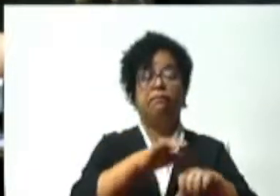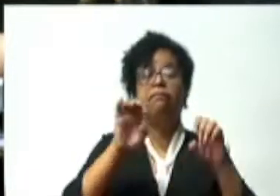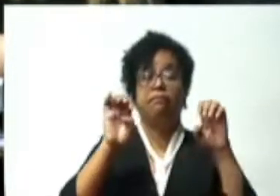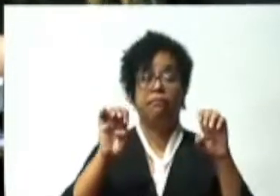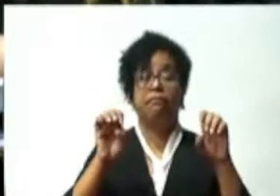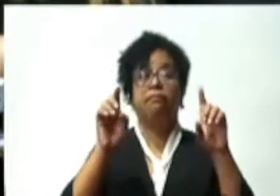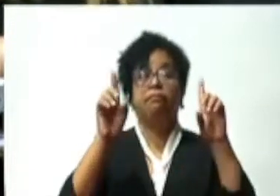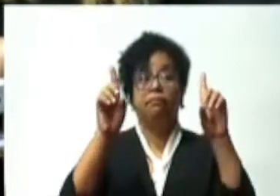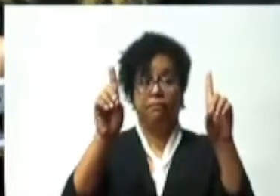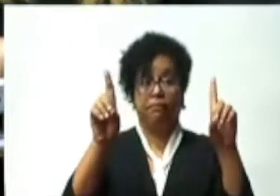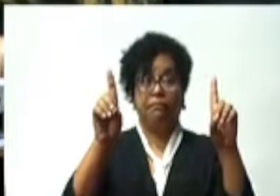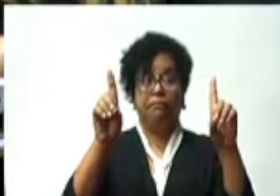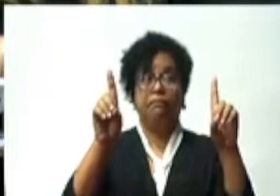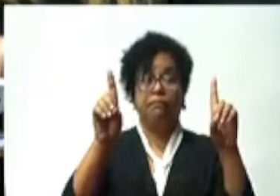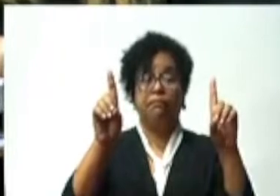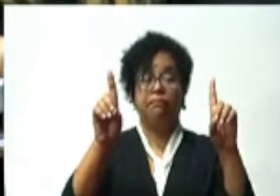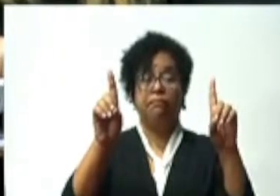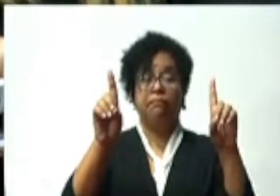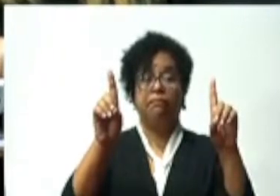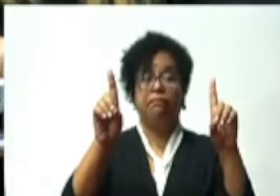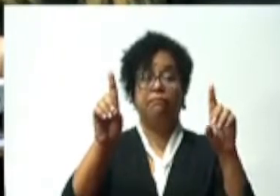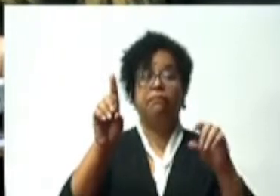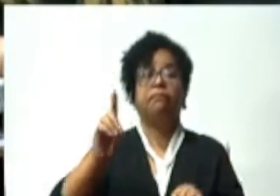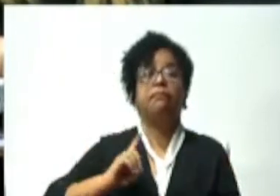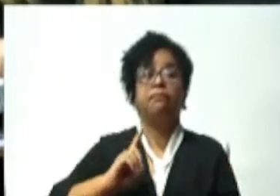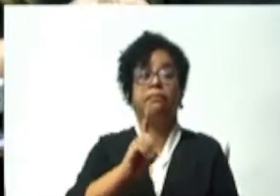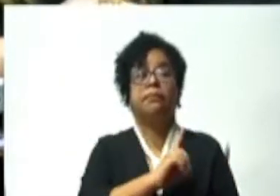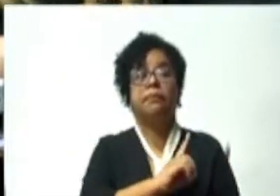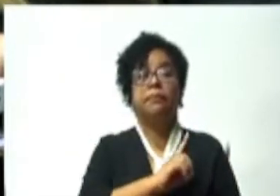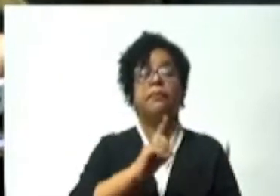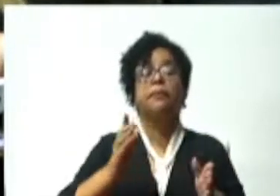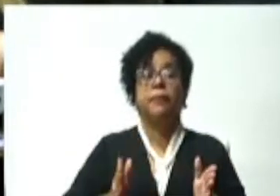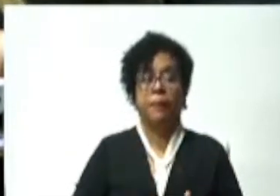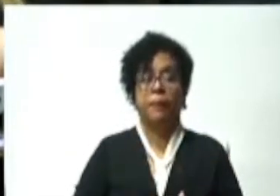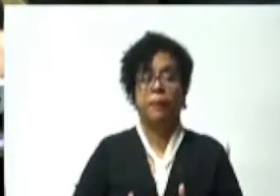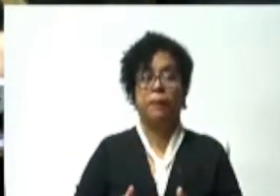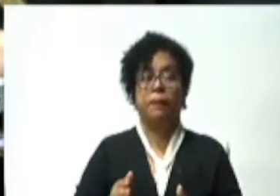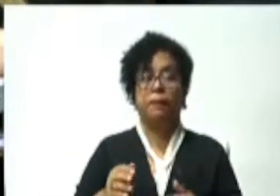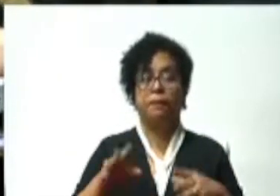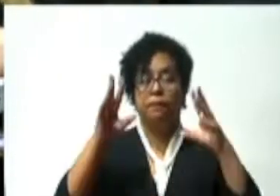quien dirige el honorable diputado Norberto.